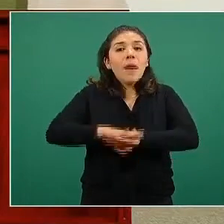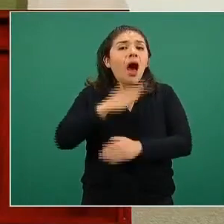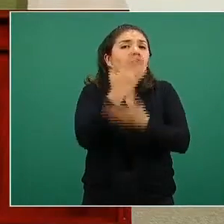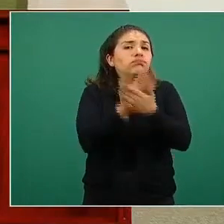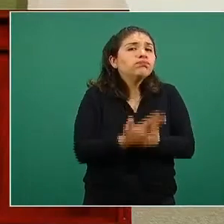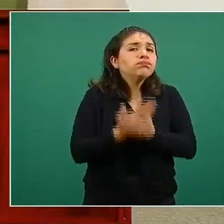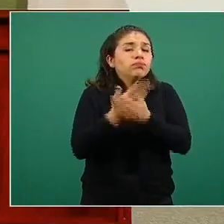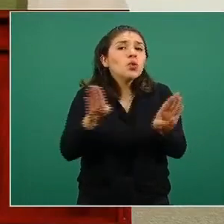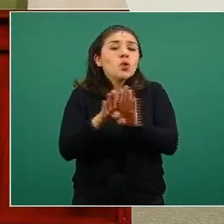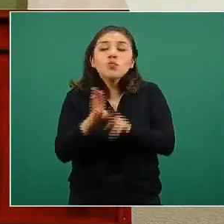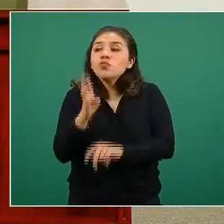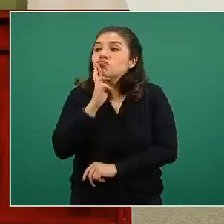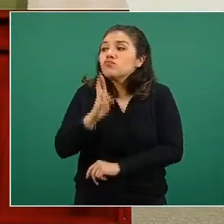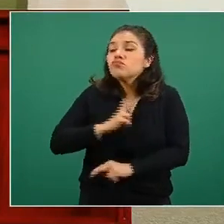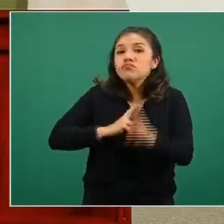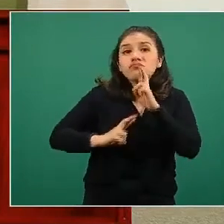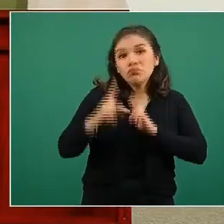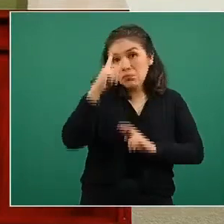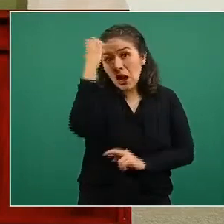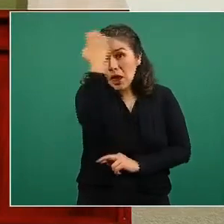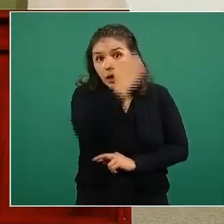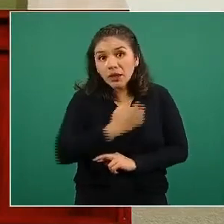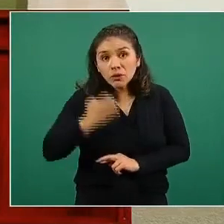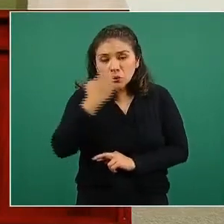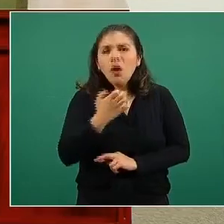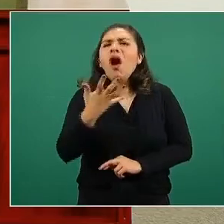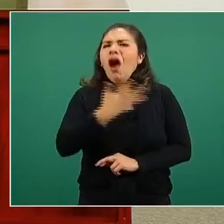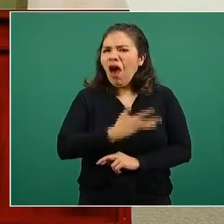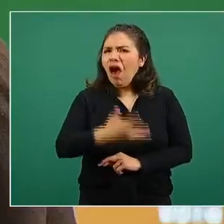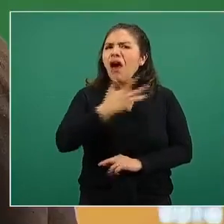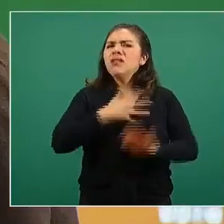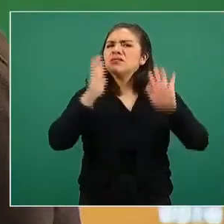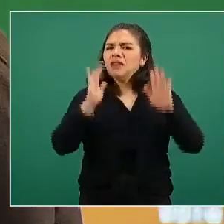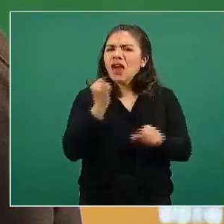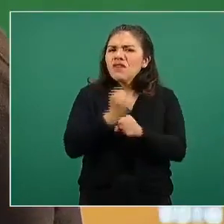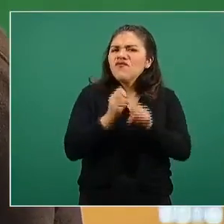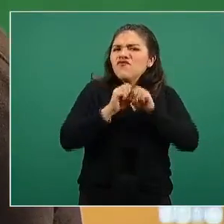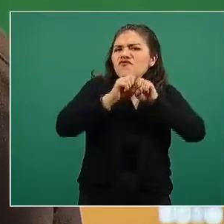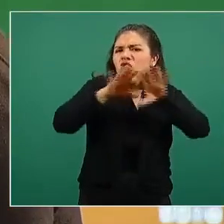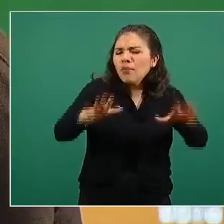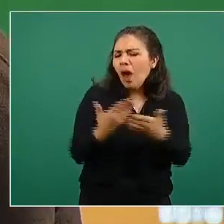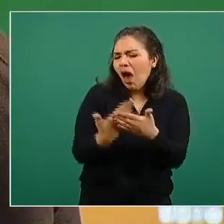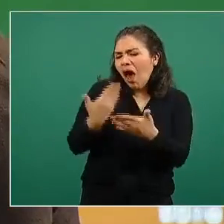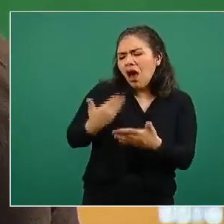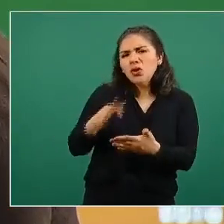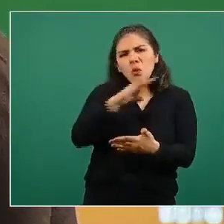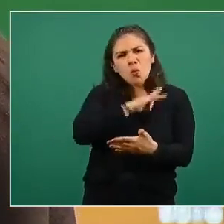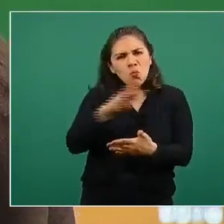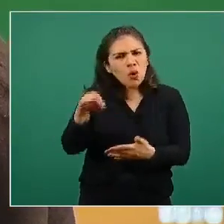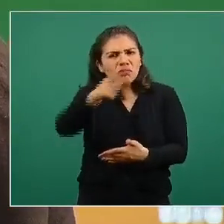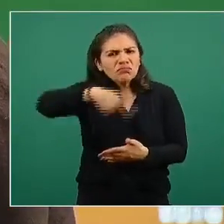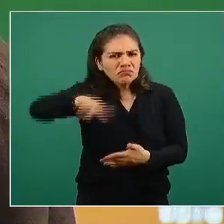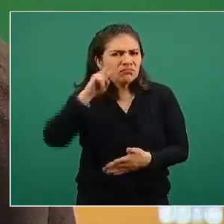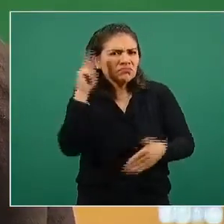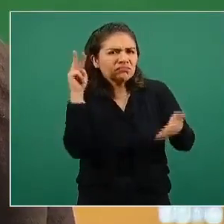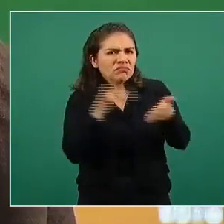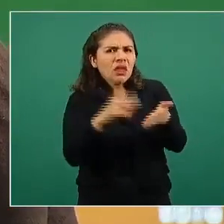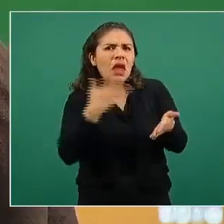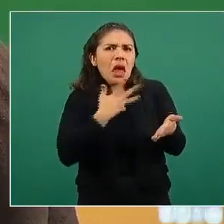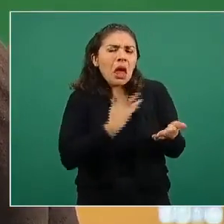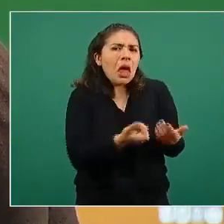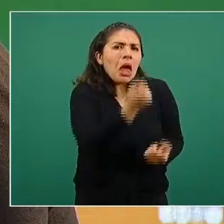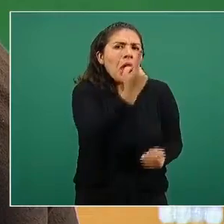ver cuál es el resultado de estos ensayos. Si bien es cierto, hay información preliminar a la cual inclusive tienen o pueden tener acceso a